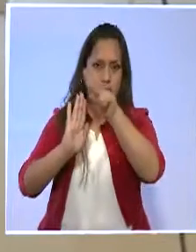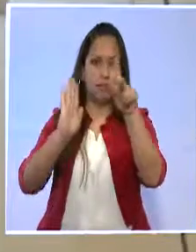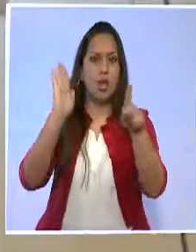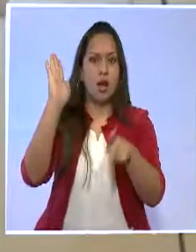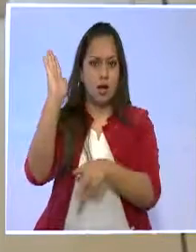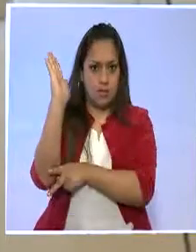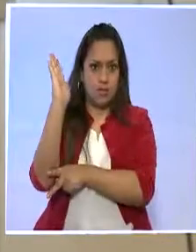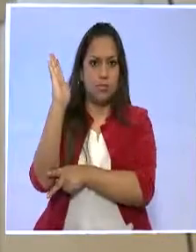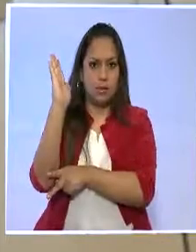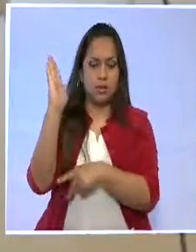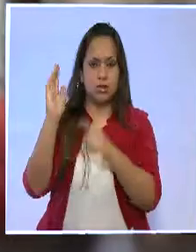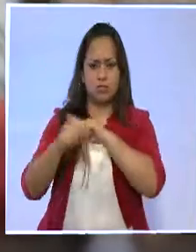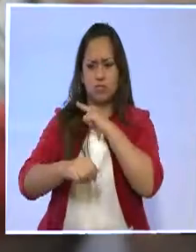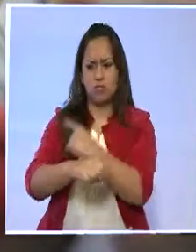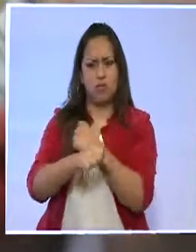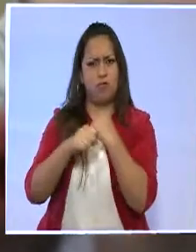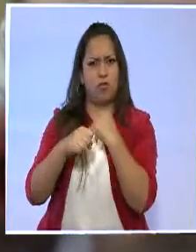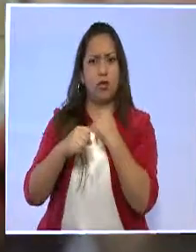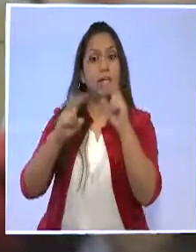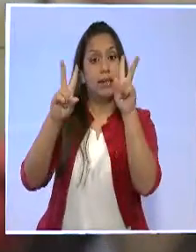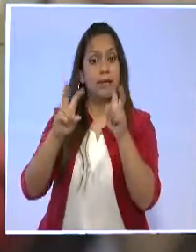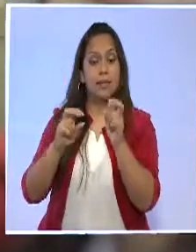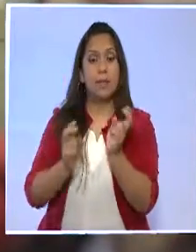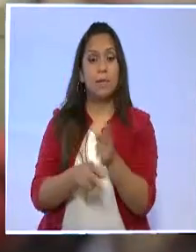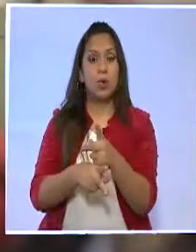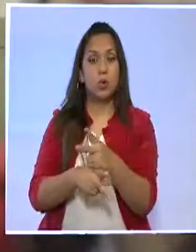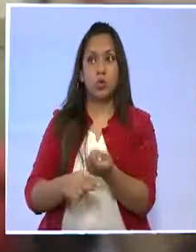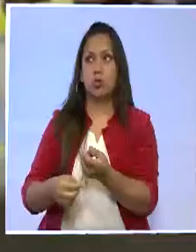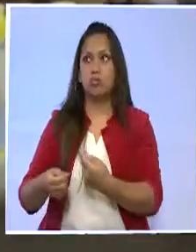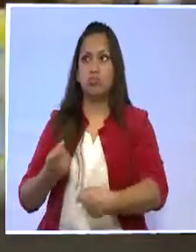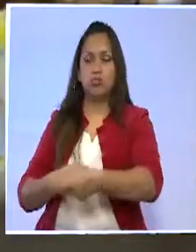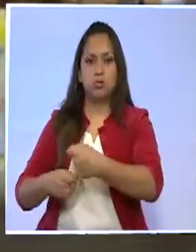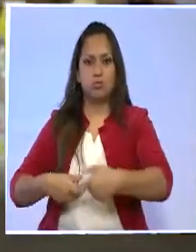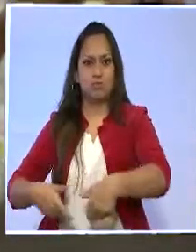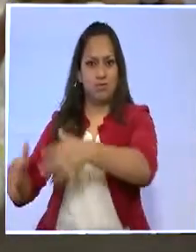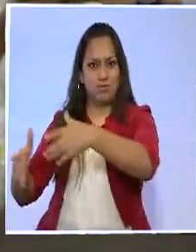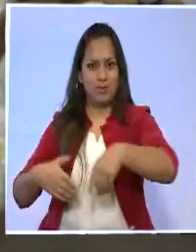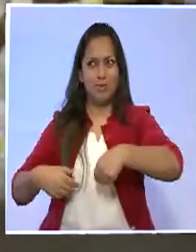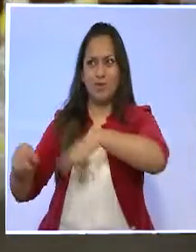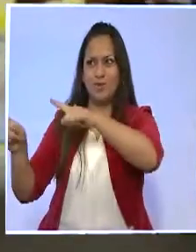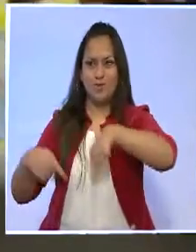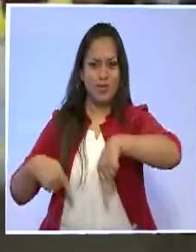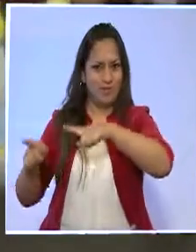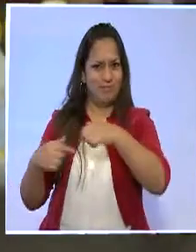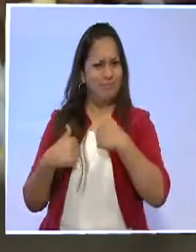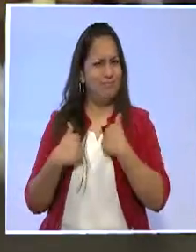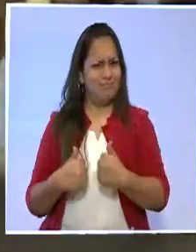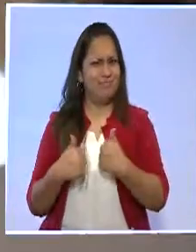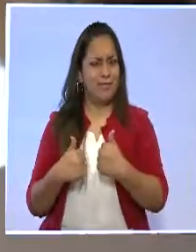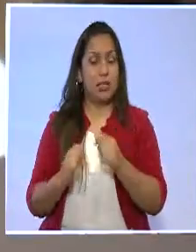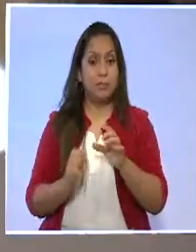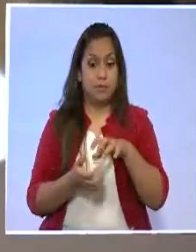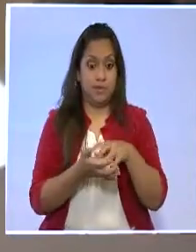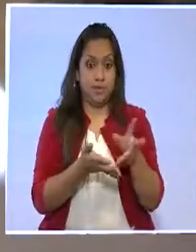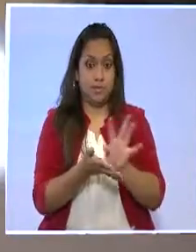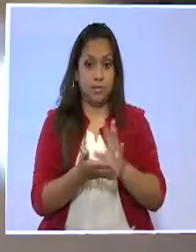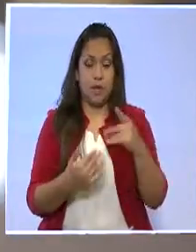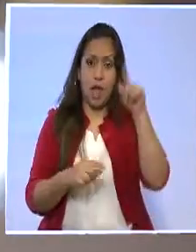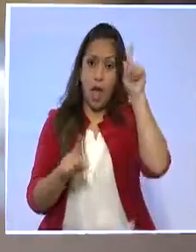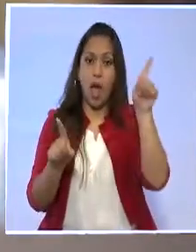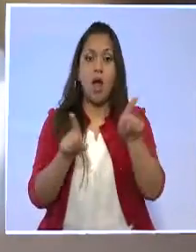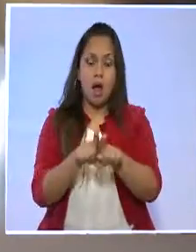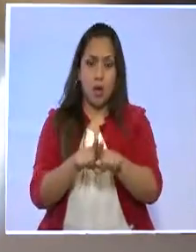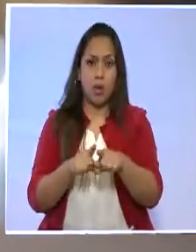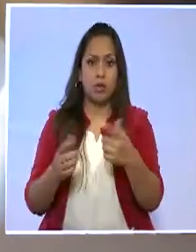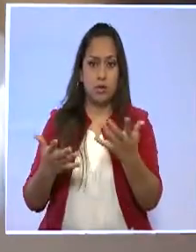también los temas de comercio que de una u otra manera recaen en la asamblea cuando después de que hay un acuerdo ya entre los